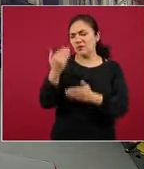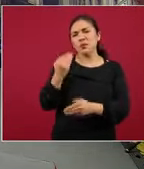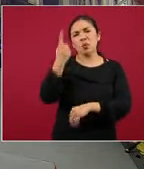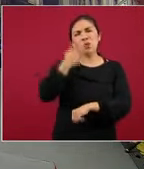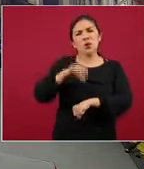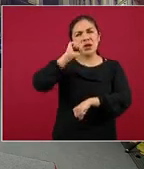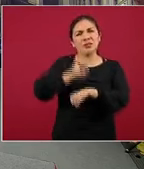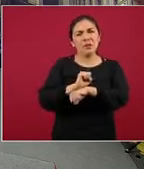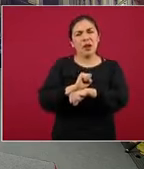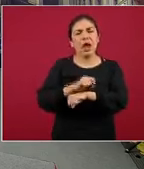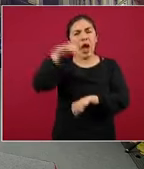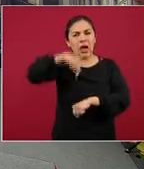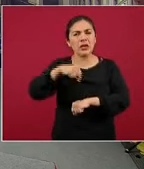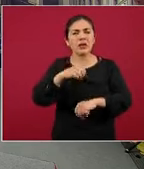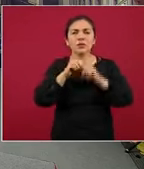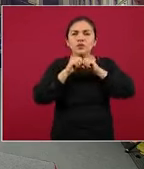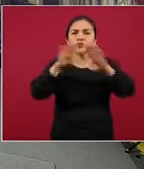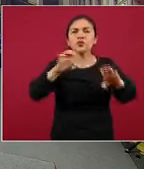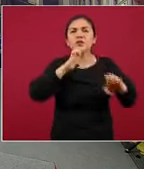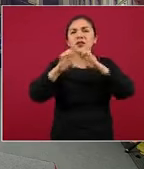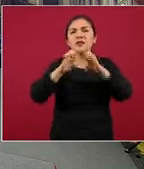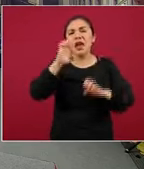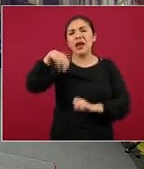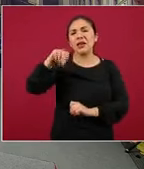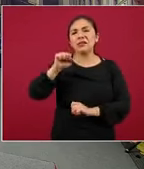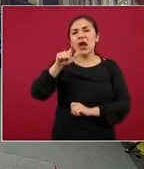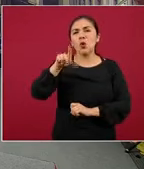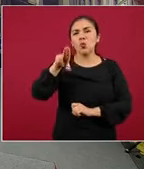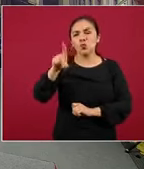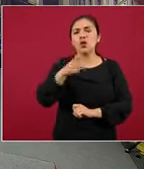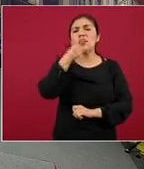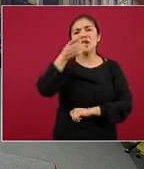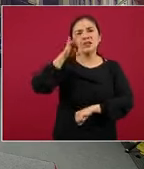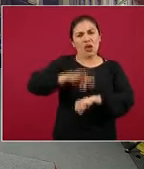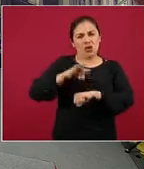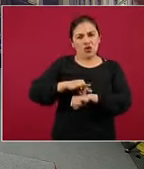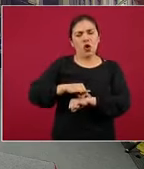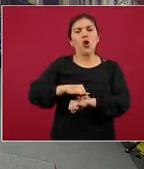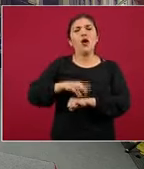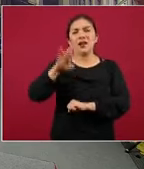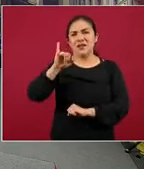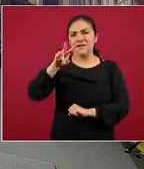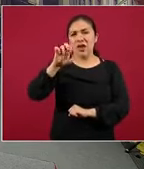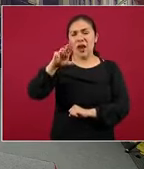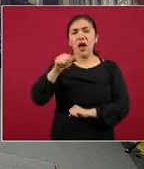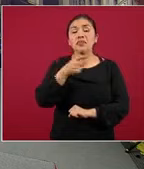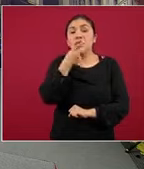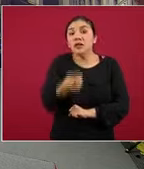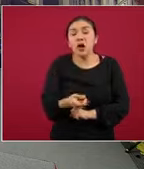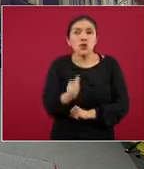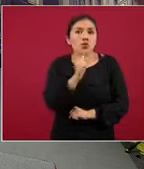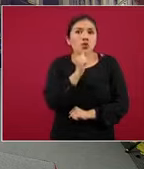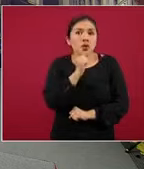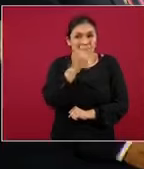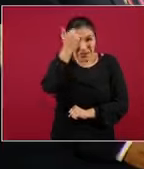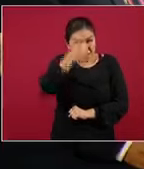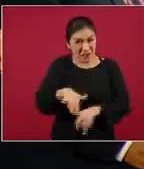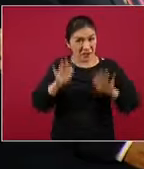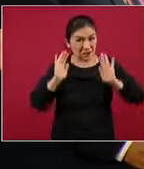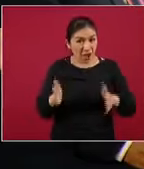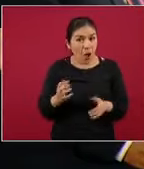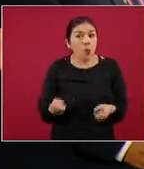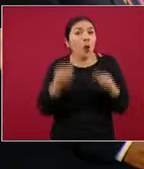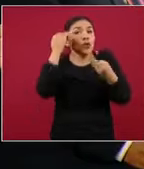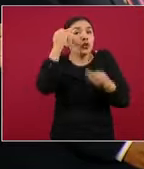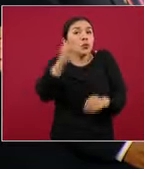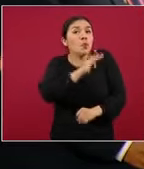salud, decía el doctor Rivera Domaco que justamente no se sabe todavía cuánto